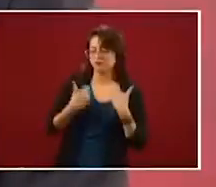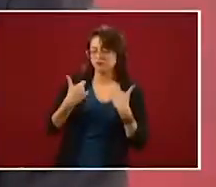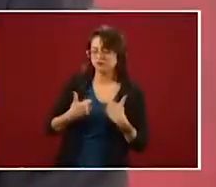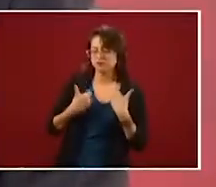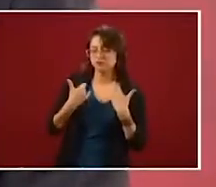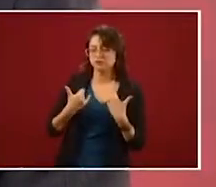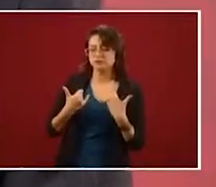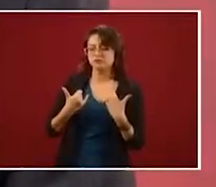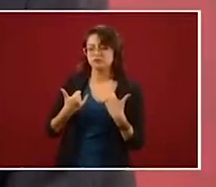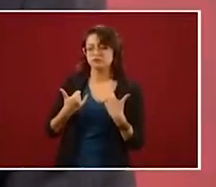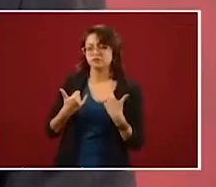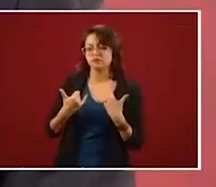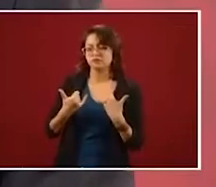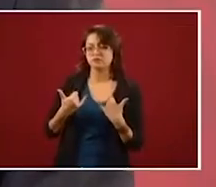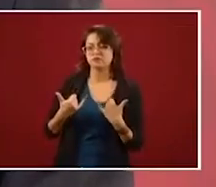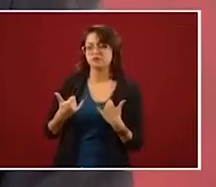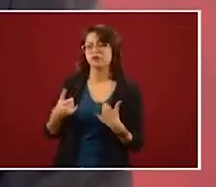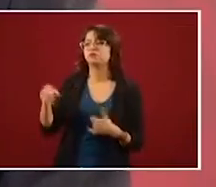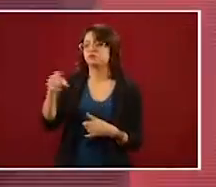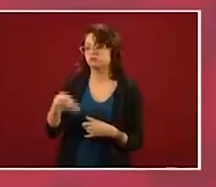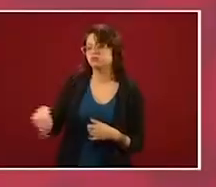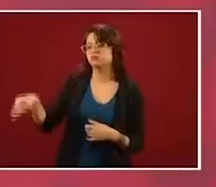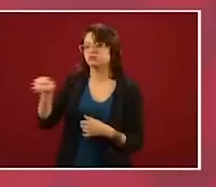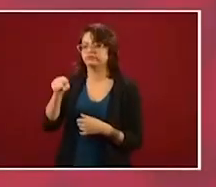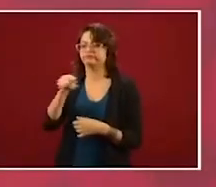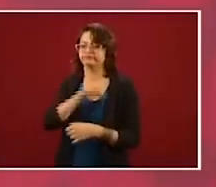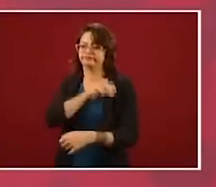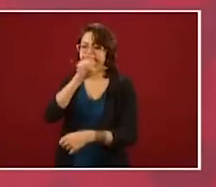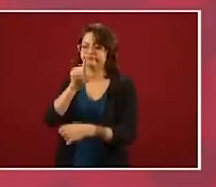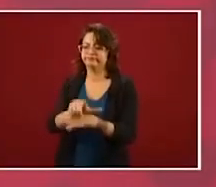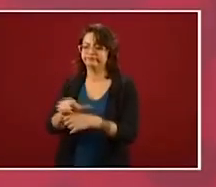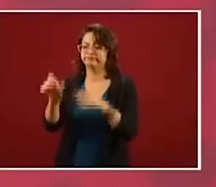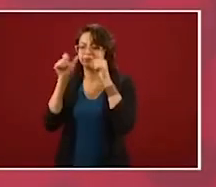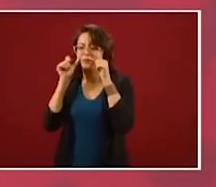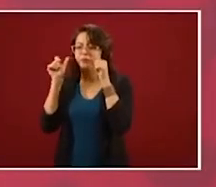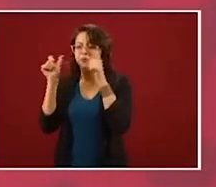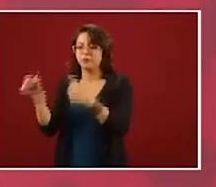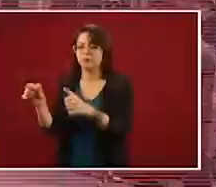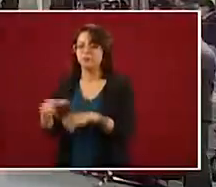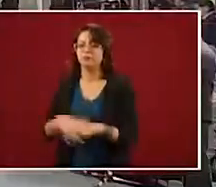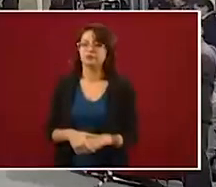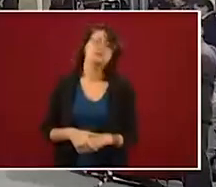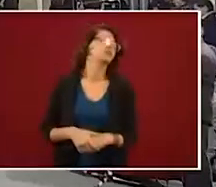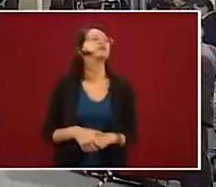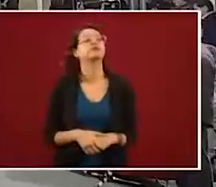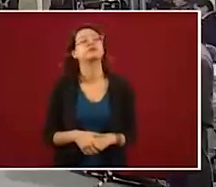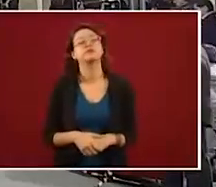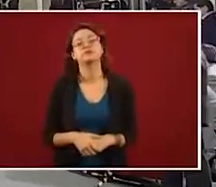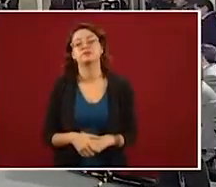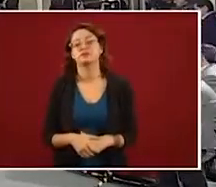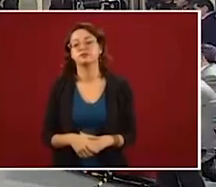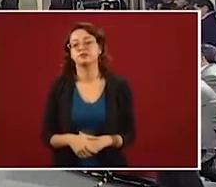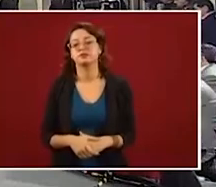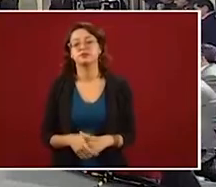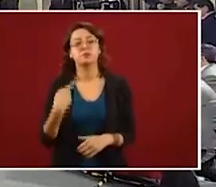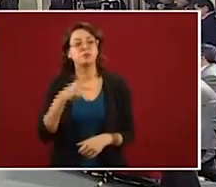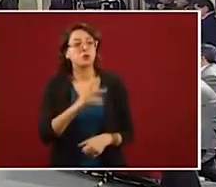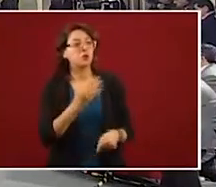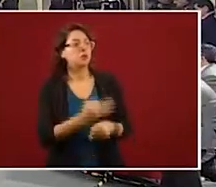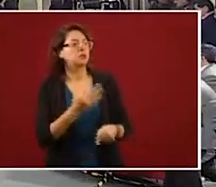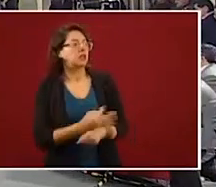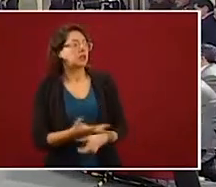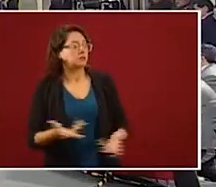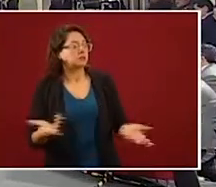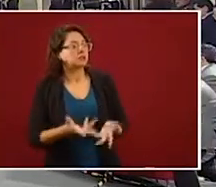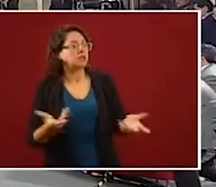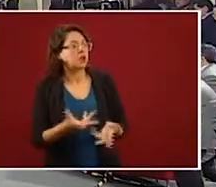los que tienen atención especial. Pero de inmediato, ¿qué se va a hacer para que siga aumentando? Esto es